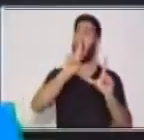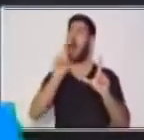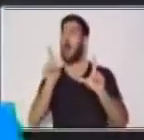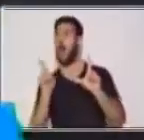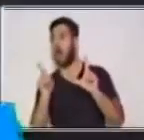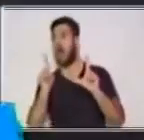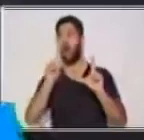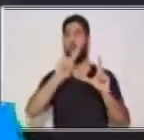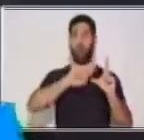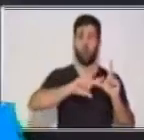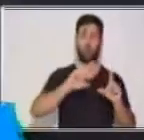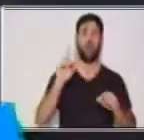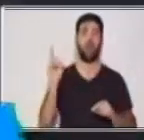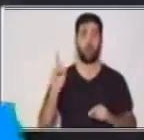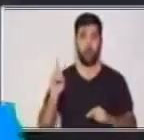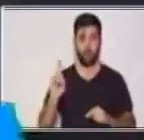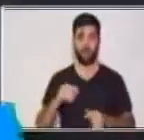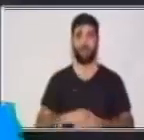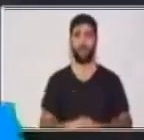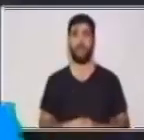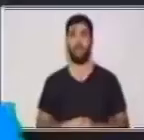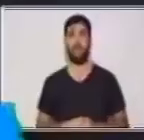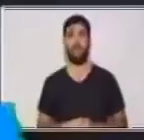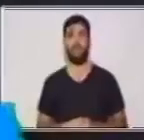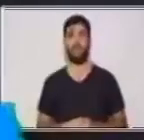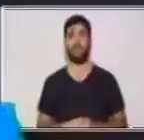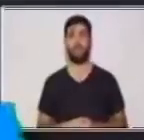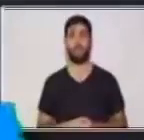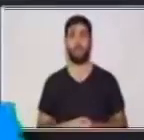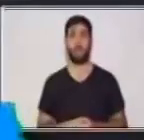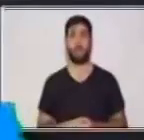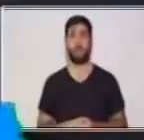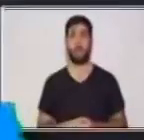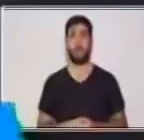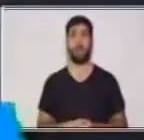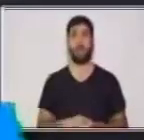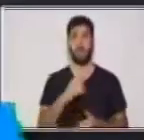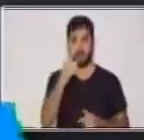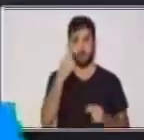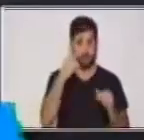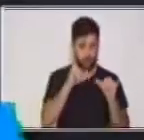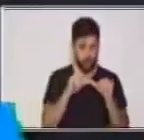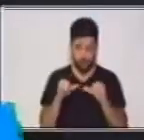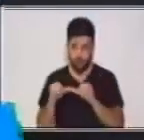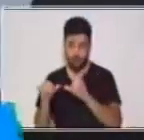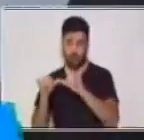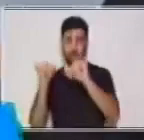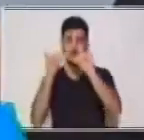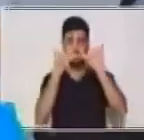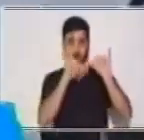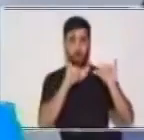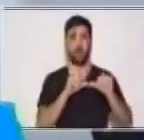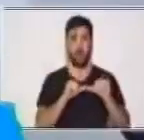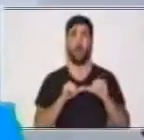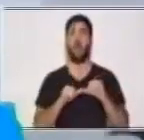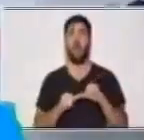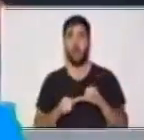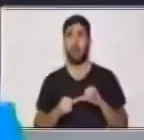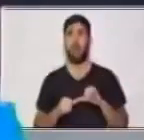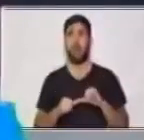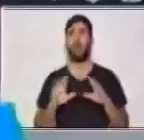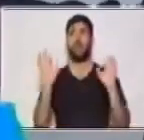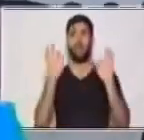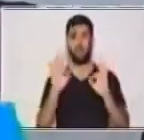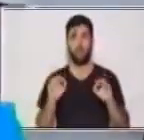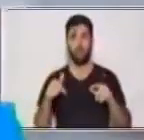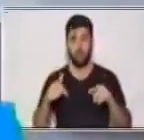medir, y aquí tengamos mucha atención, el ángulo que estamos midiendo es el que se da desde